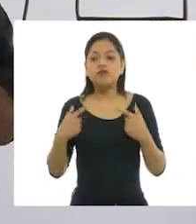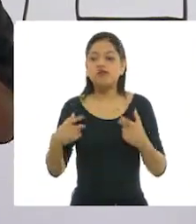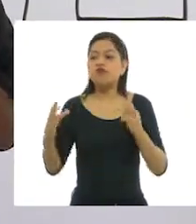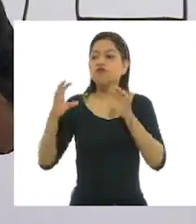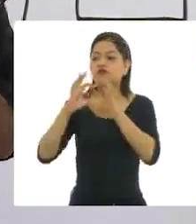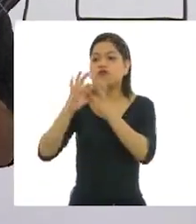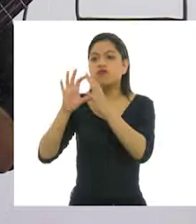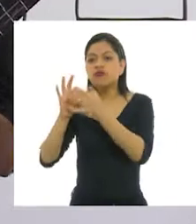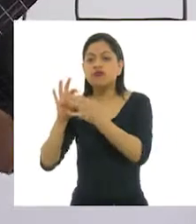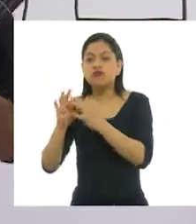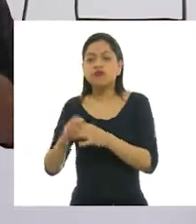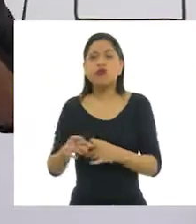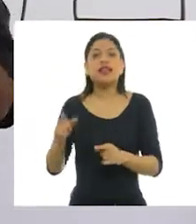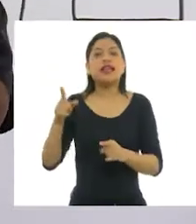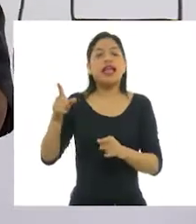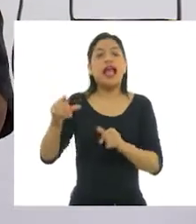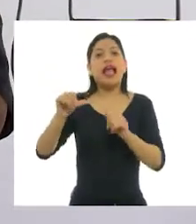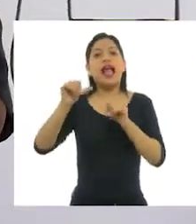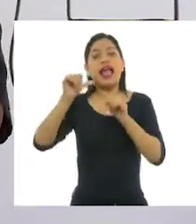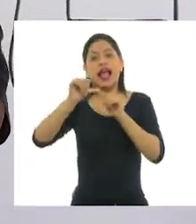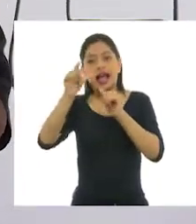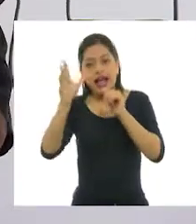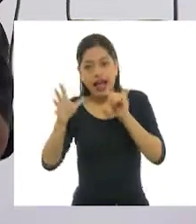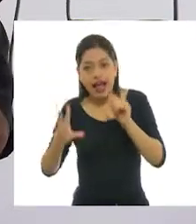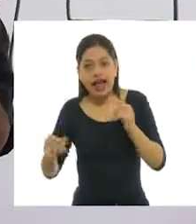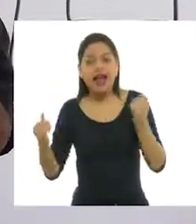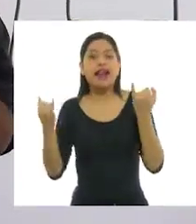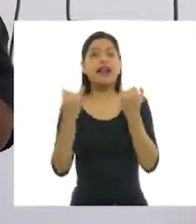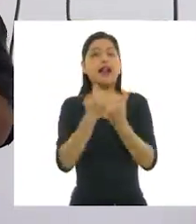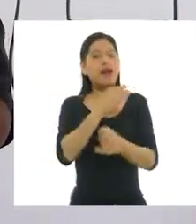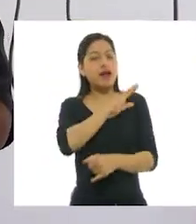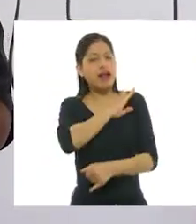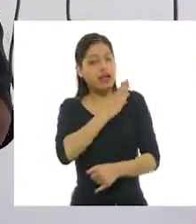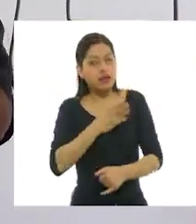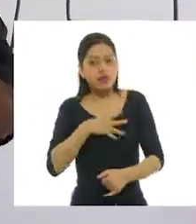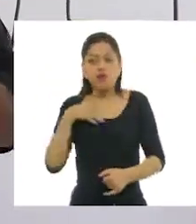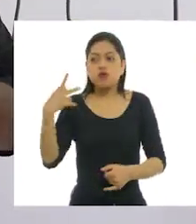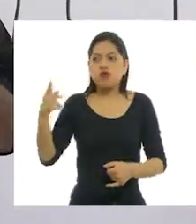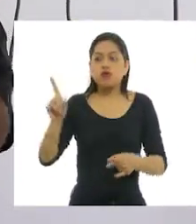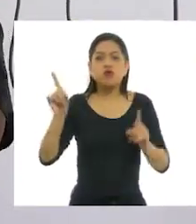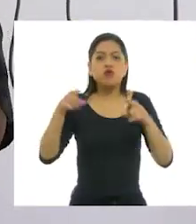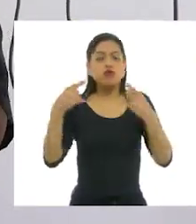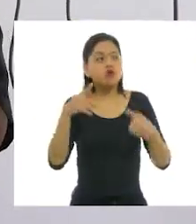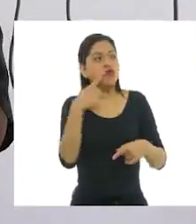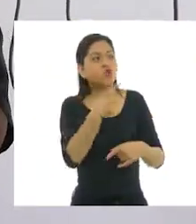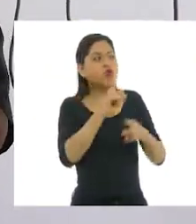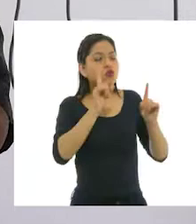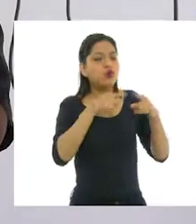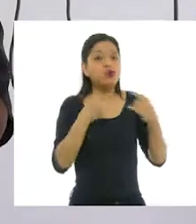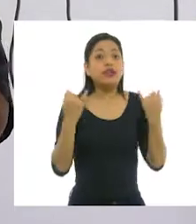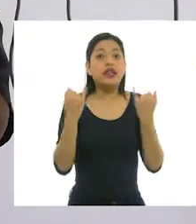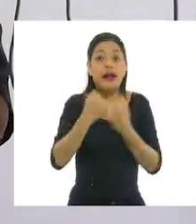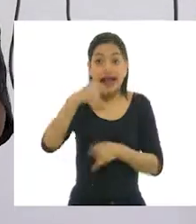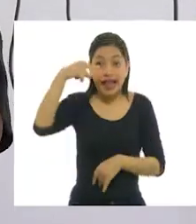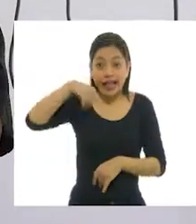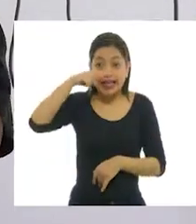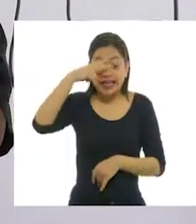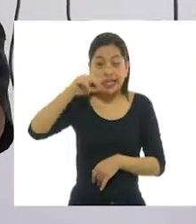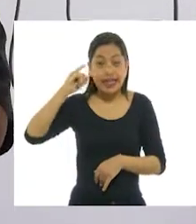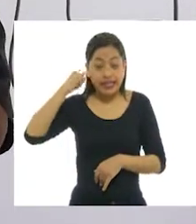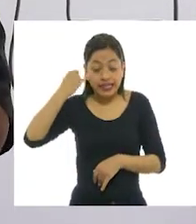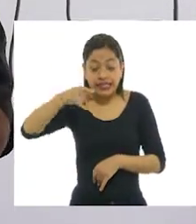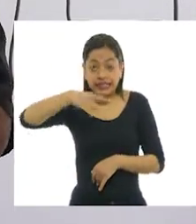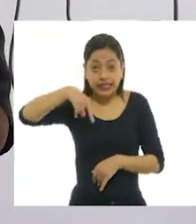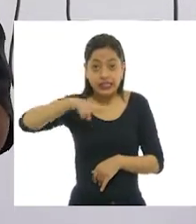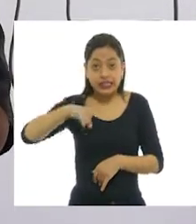confluencia de ritmos africanos, de ritmos españoles y también indígenas que estaban aquí en nuestra patria y de la cual